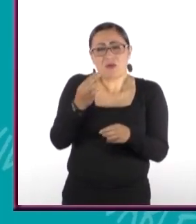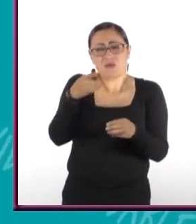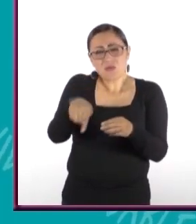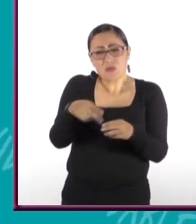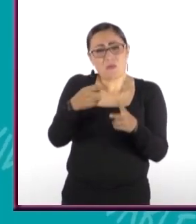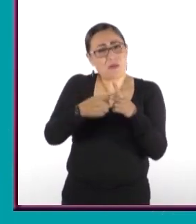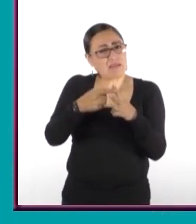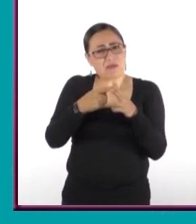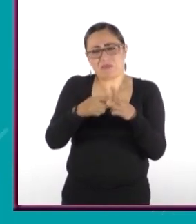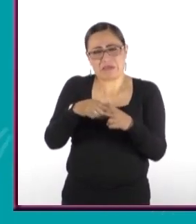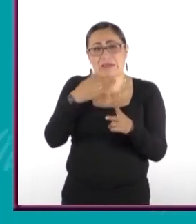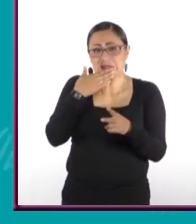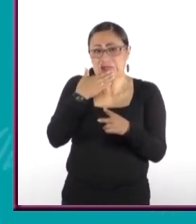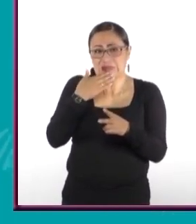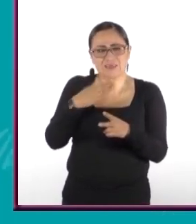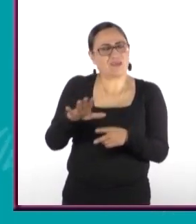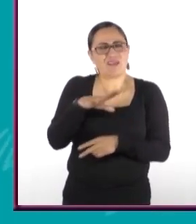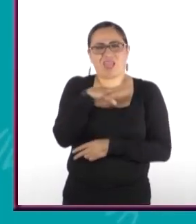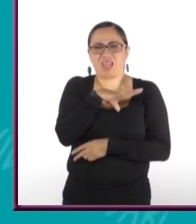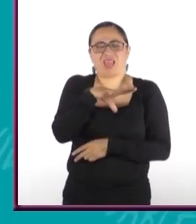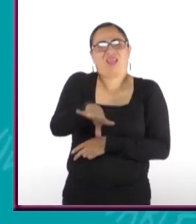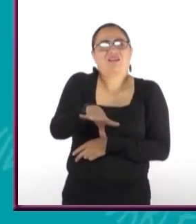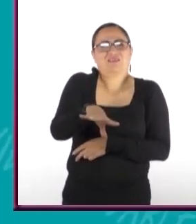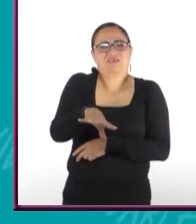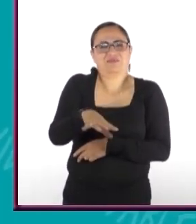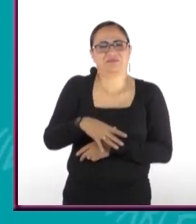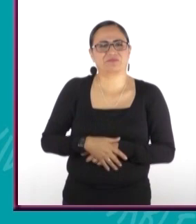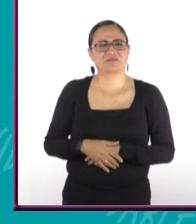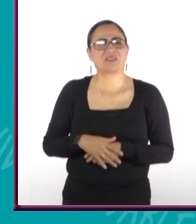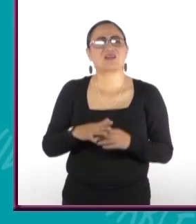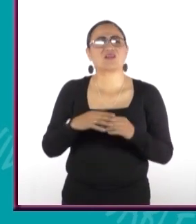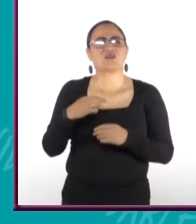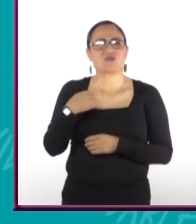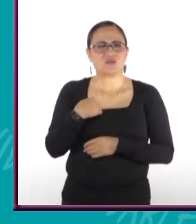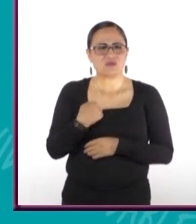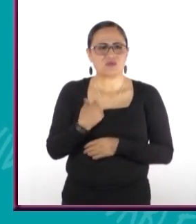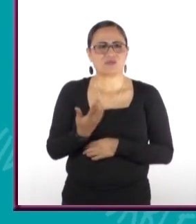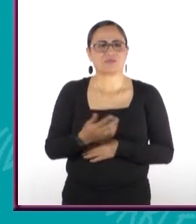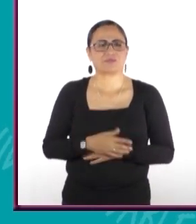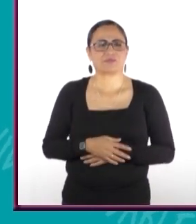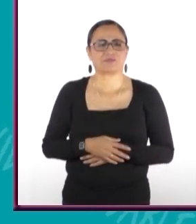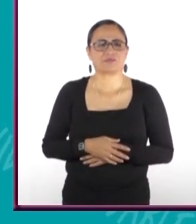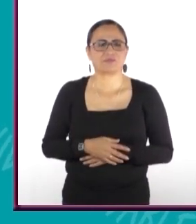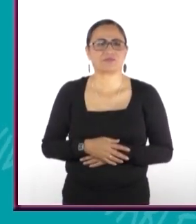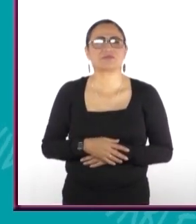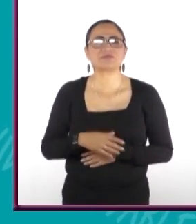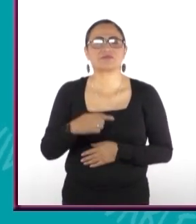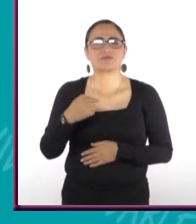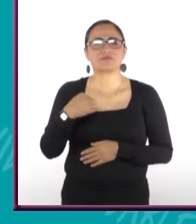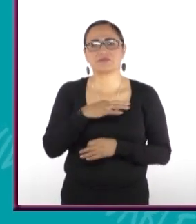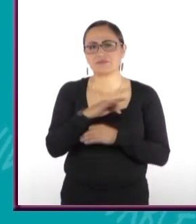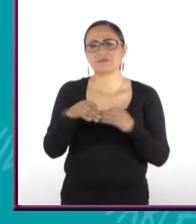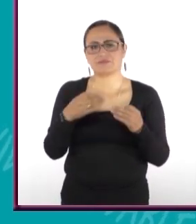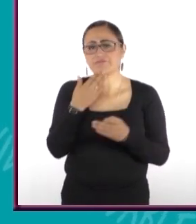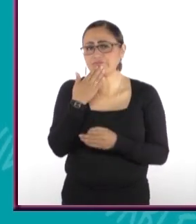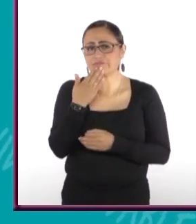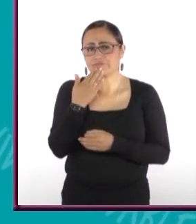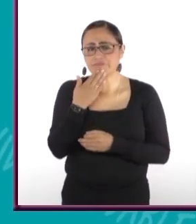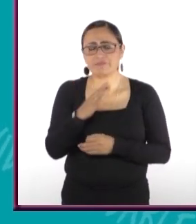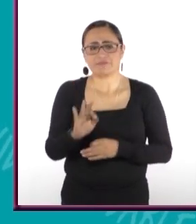no soy buena en eso. Sí detesto la materia de matemáticas, batallé muchísimo toda mi escuela